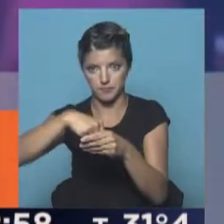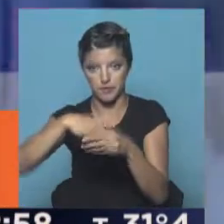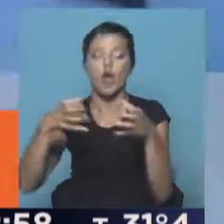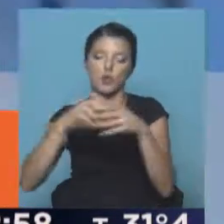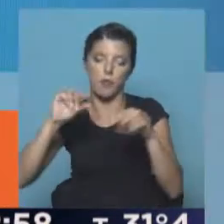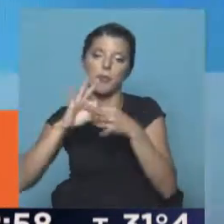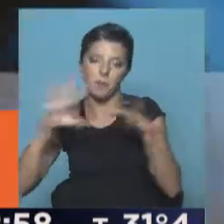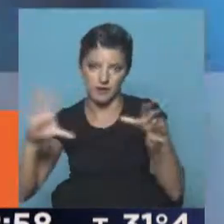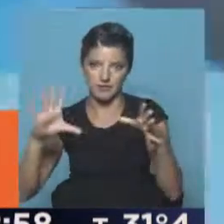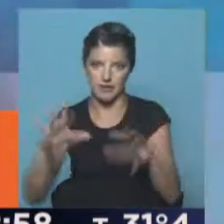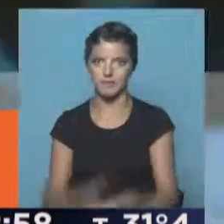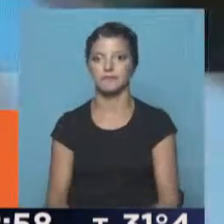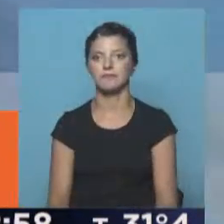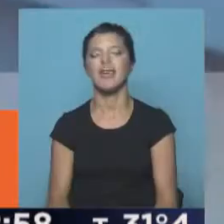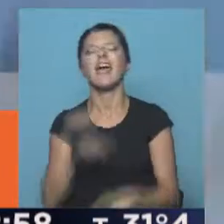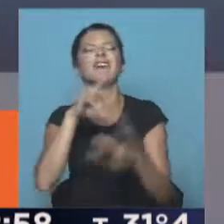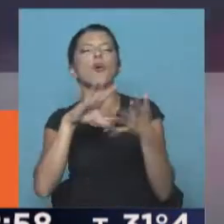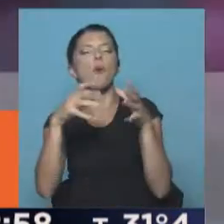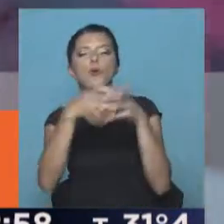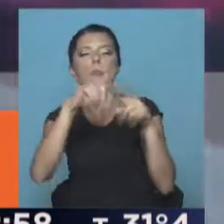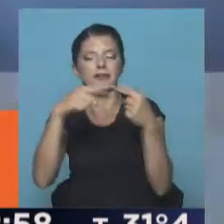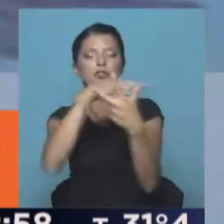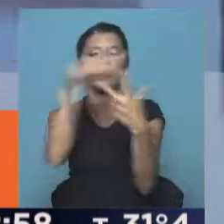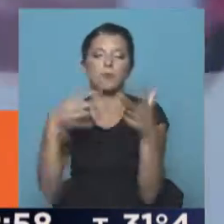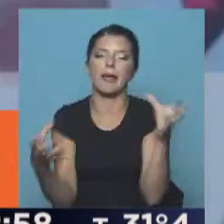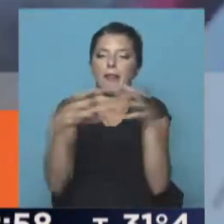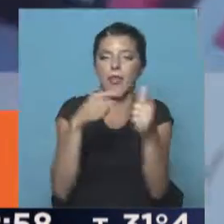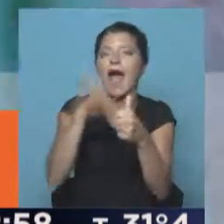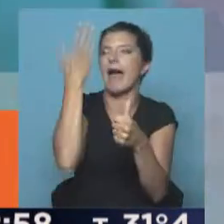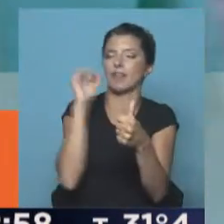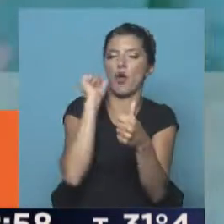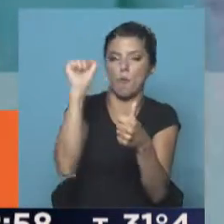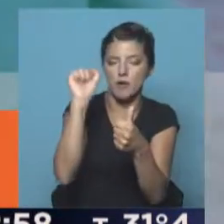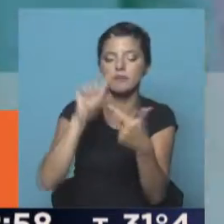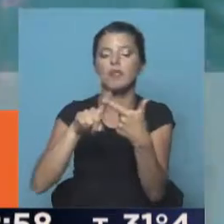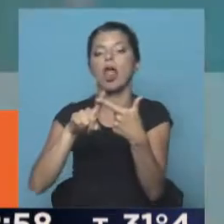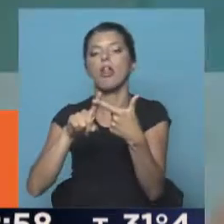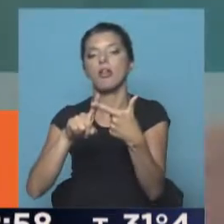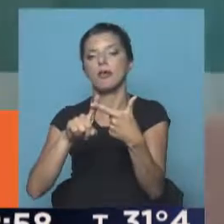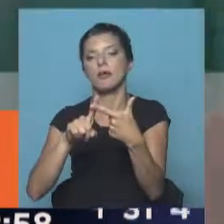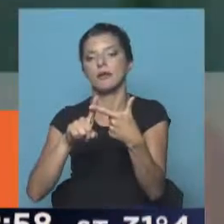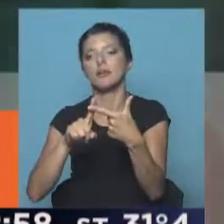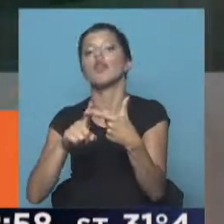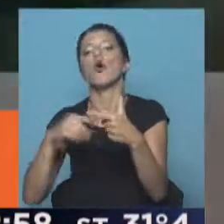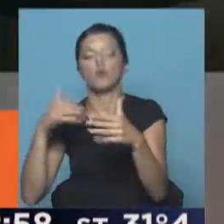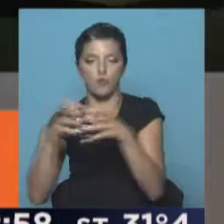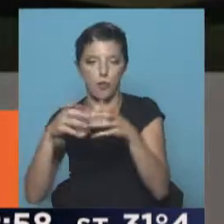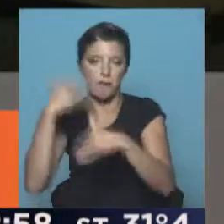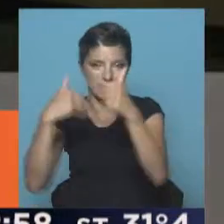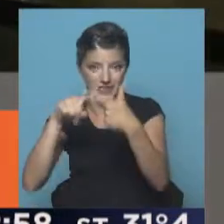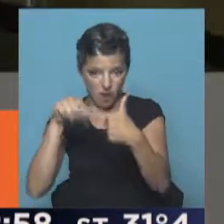Democrático, esta fusión en frío entre el viejo Partido Comunista Italiano y las corrientes progresistas de